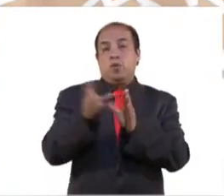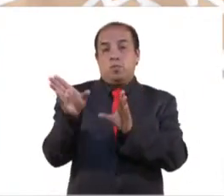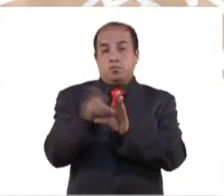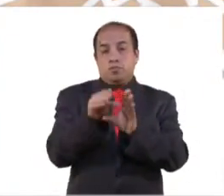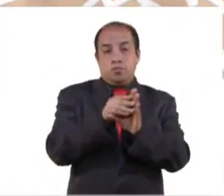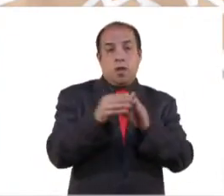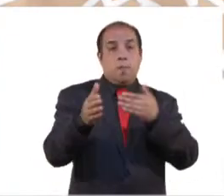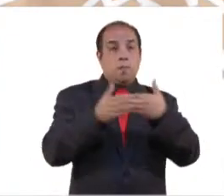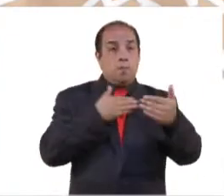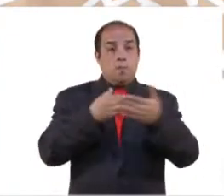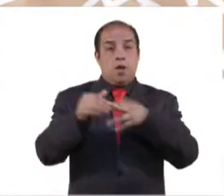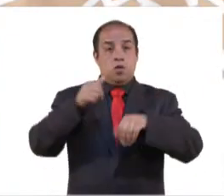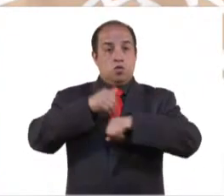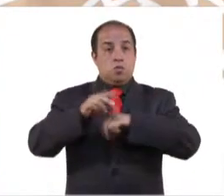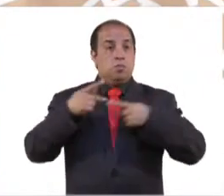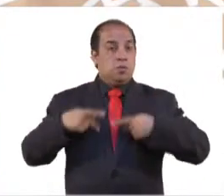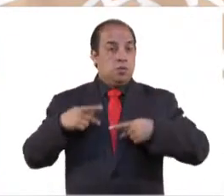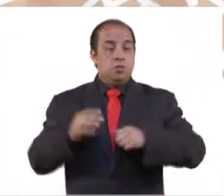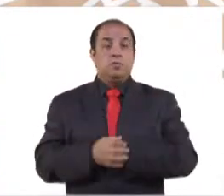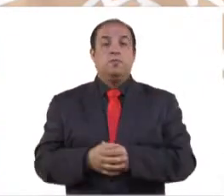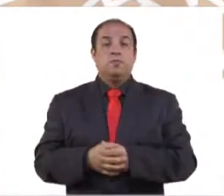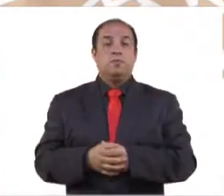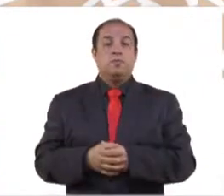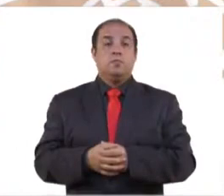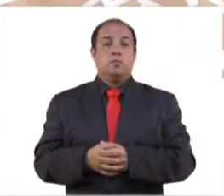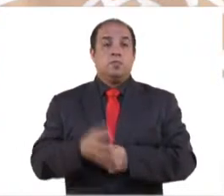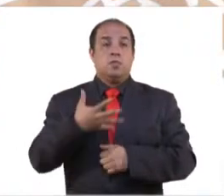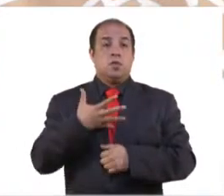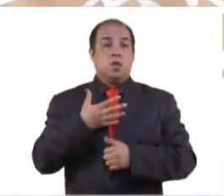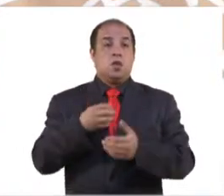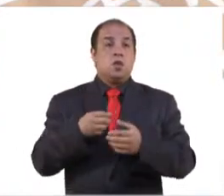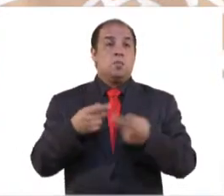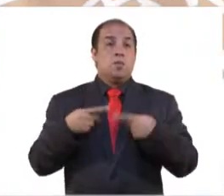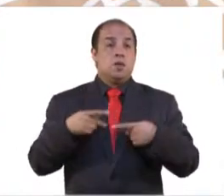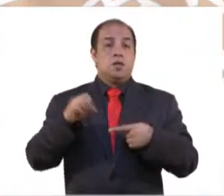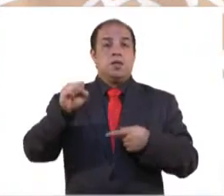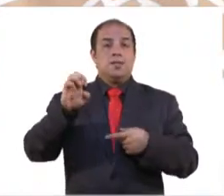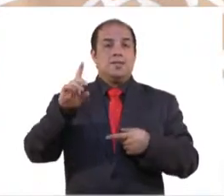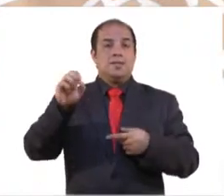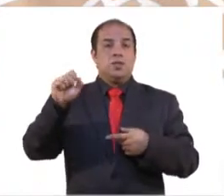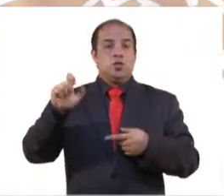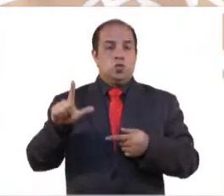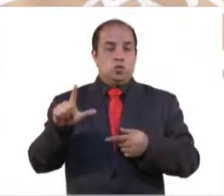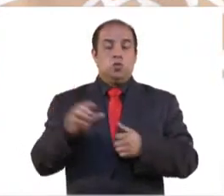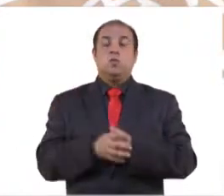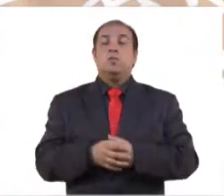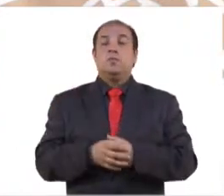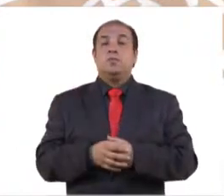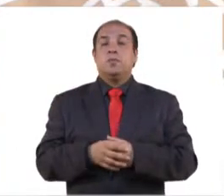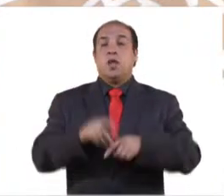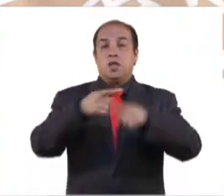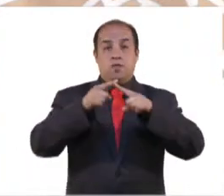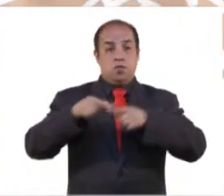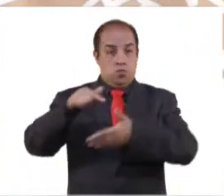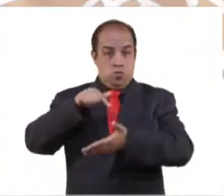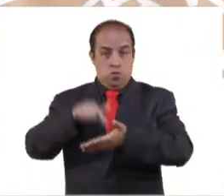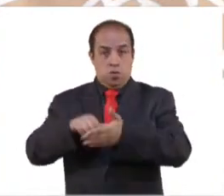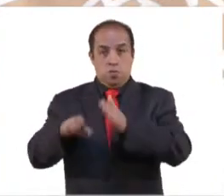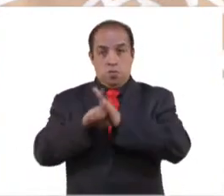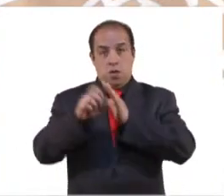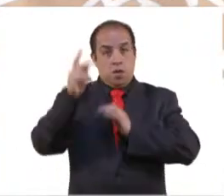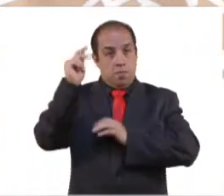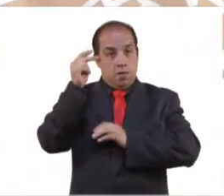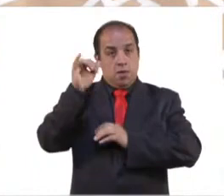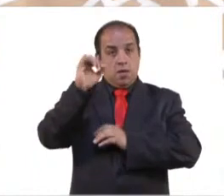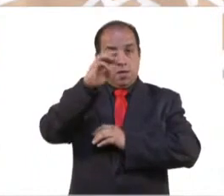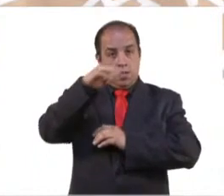padrón. Porque es un padrón que deviene de la Sedesol, por un lado, y de distintos orígenes como son las pensiones